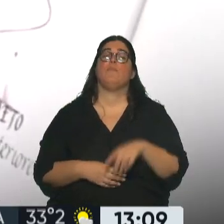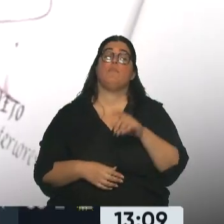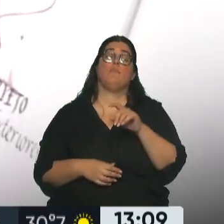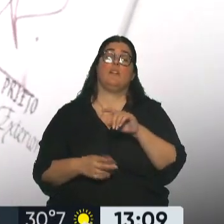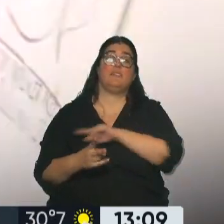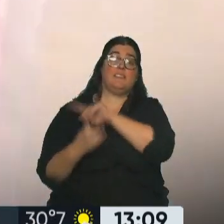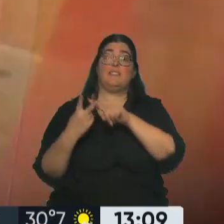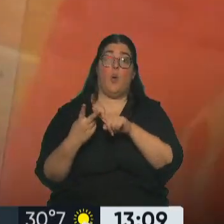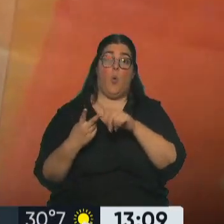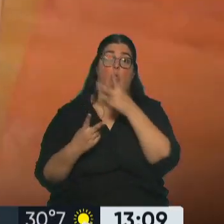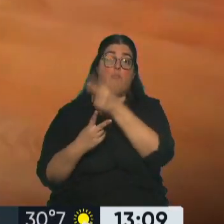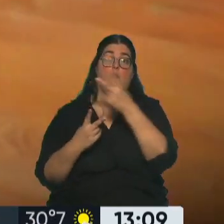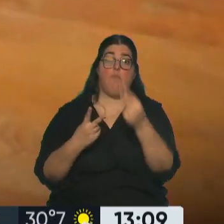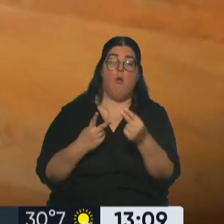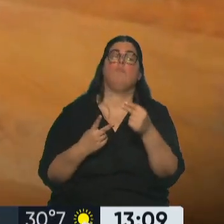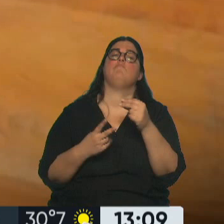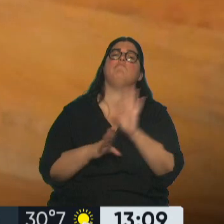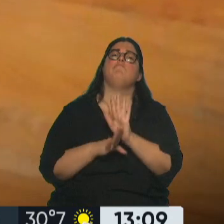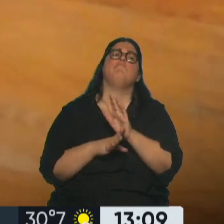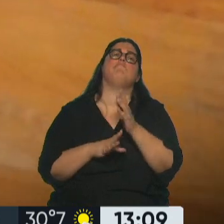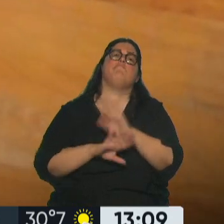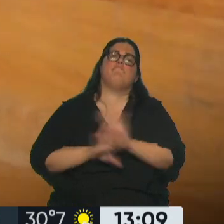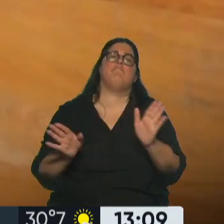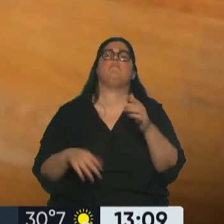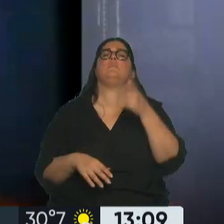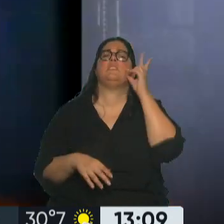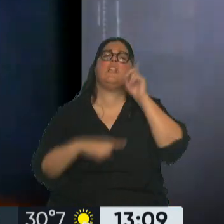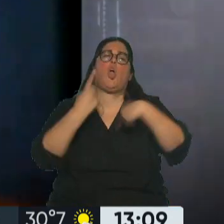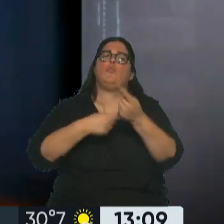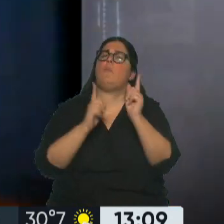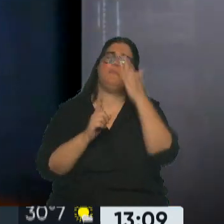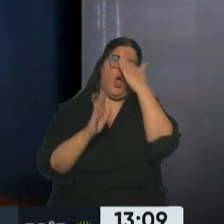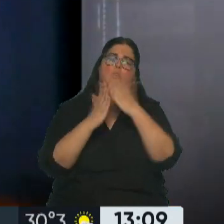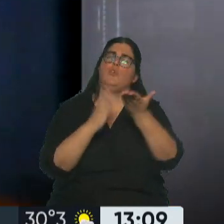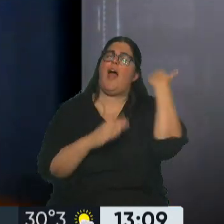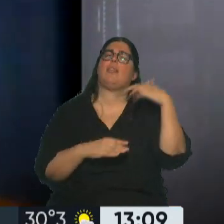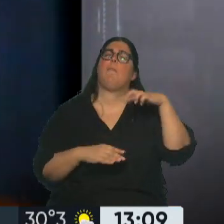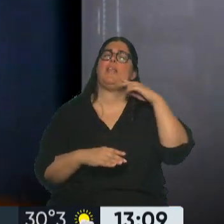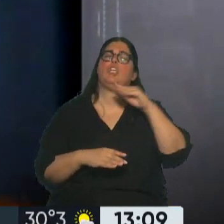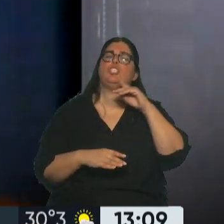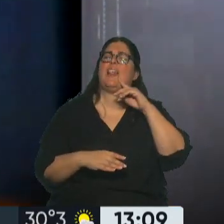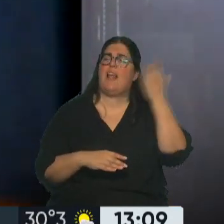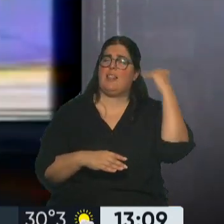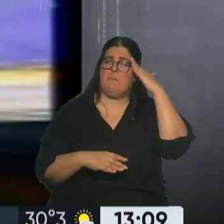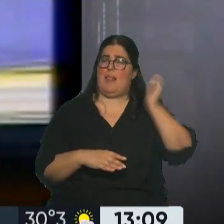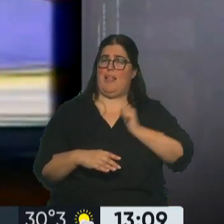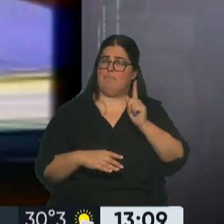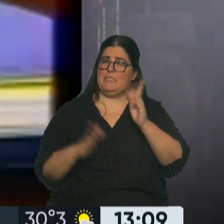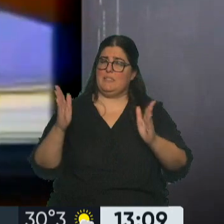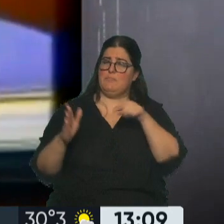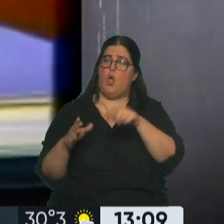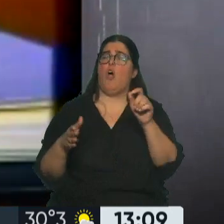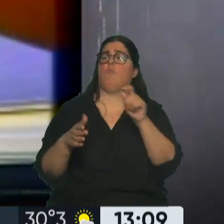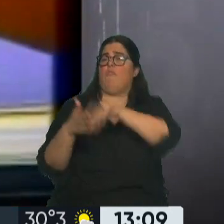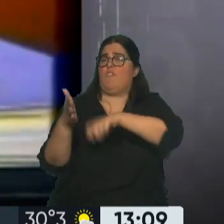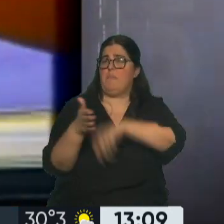sigue vigente la Carta Magna elaborada en 1980, en plena dictadura pinochetista, una norma que fue reformada